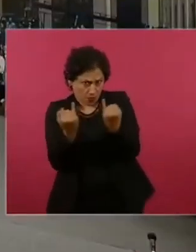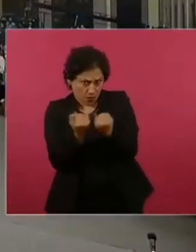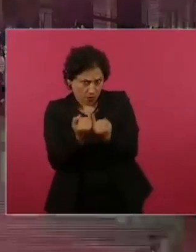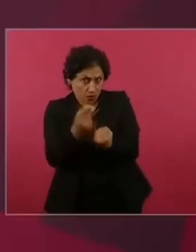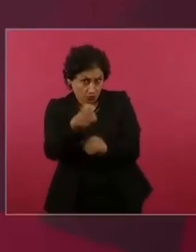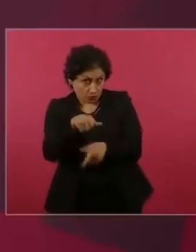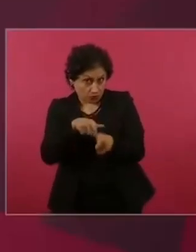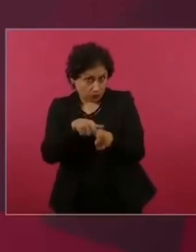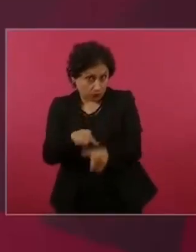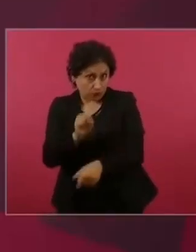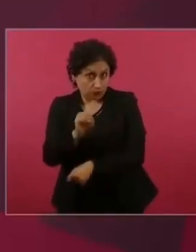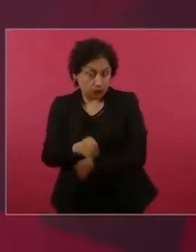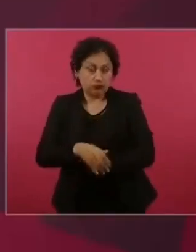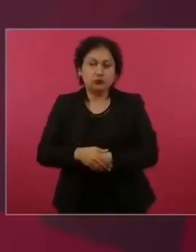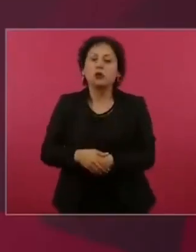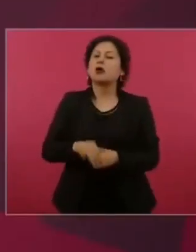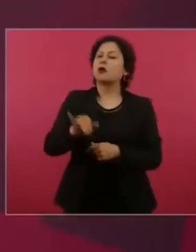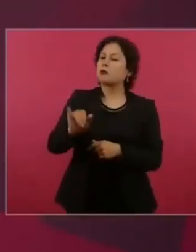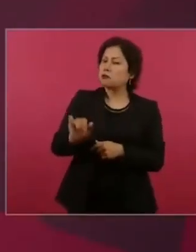a